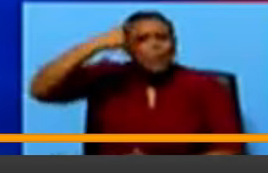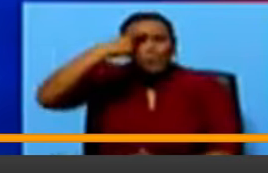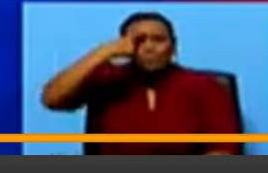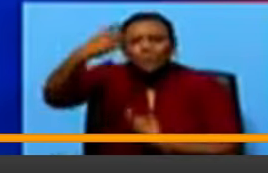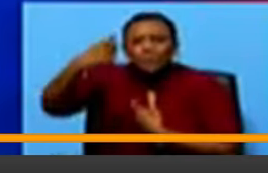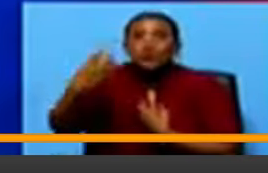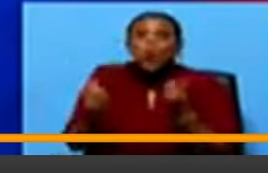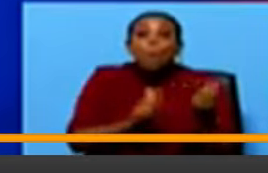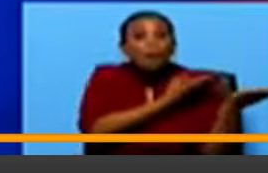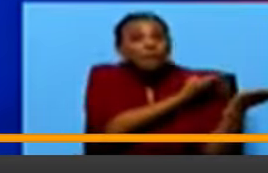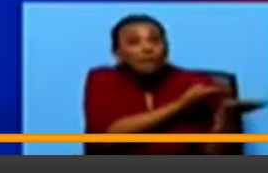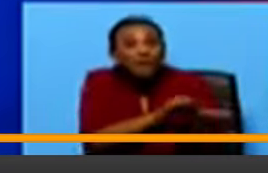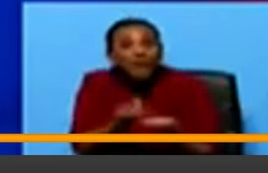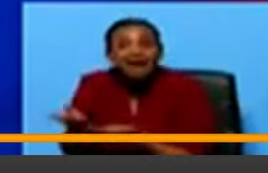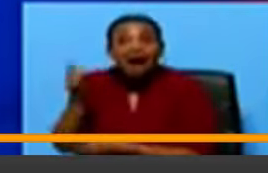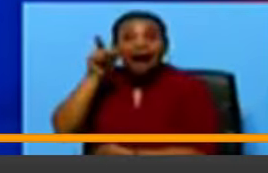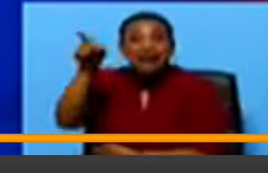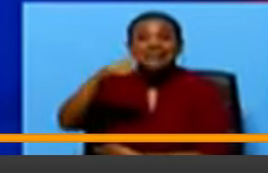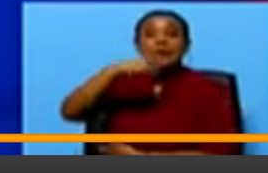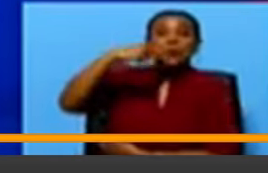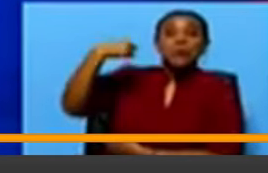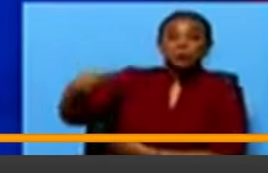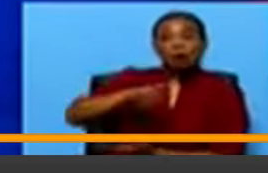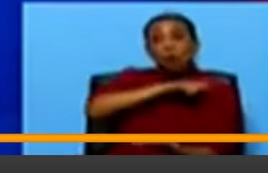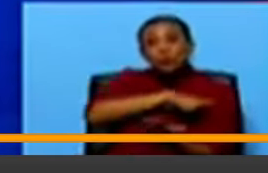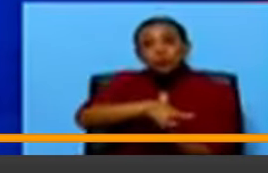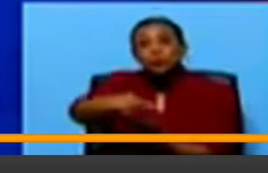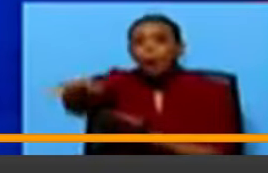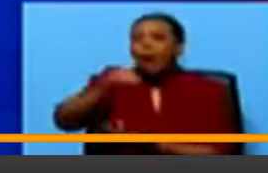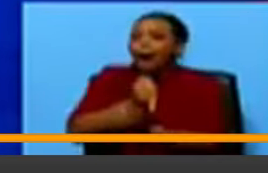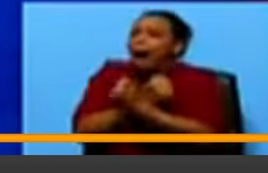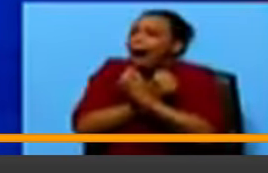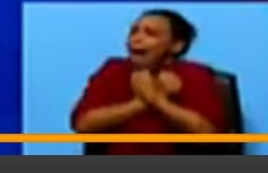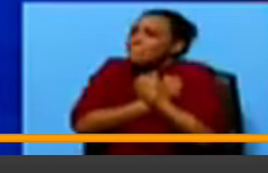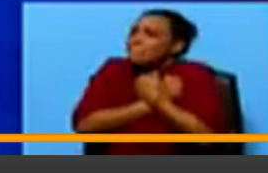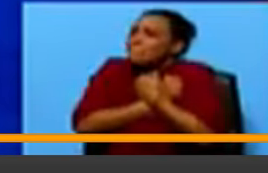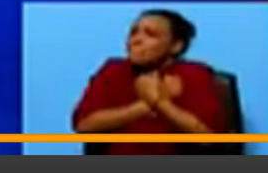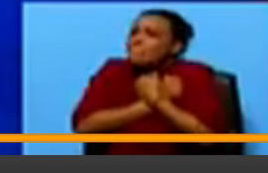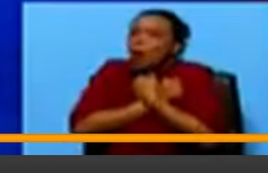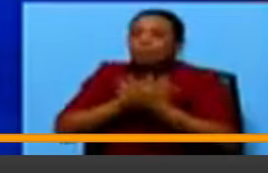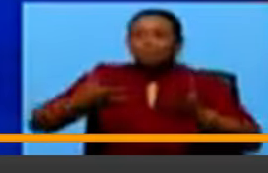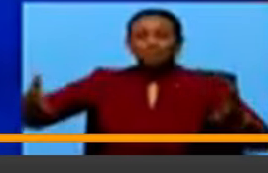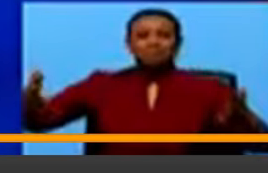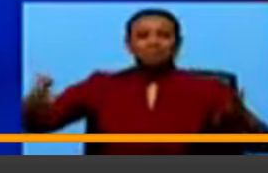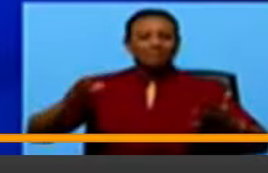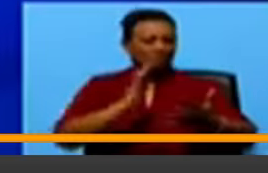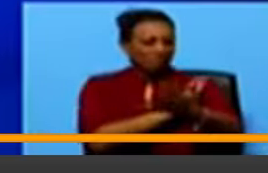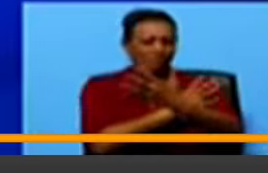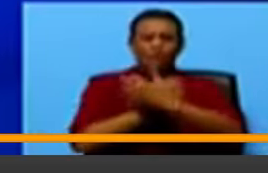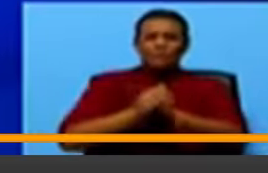¿Cómo fuimos recibidos? Con amor, con los brazos abiertos,